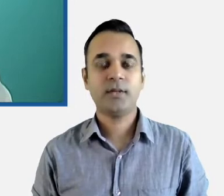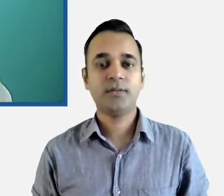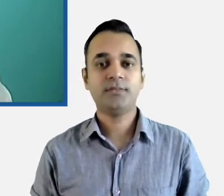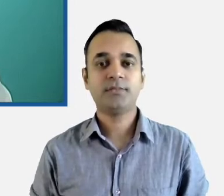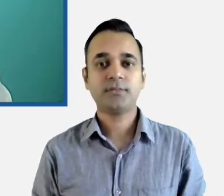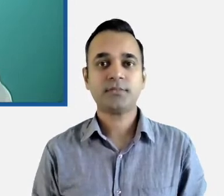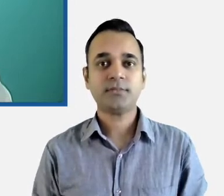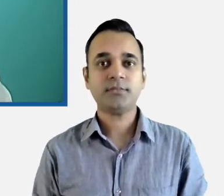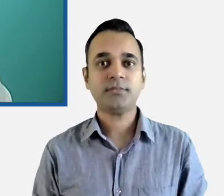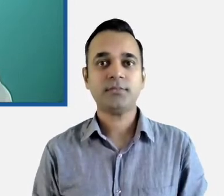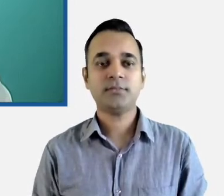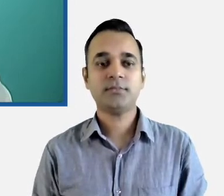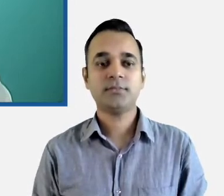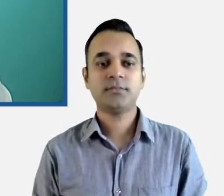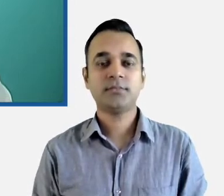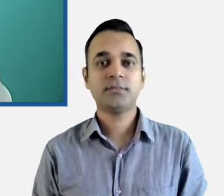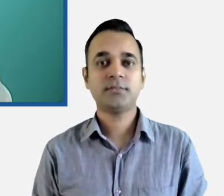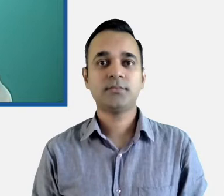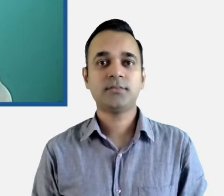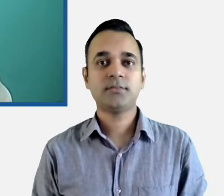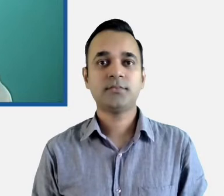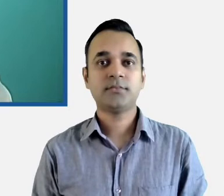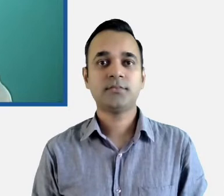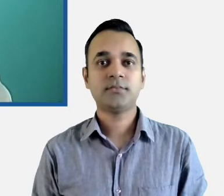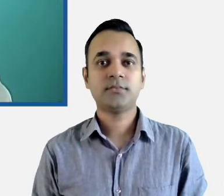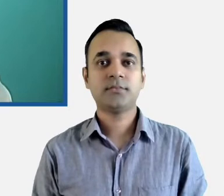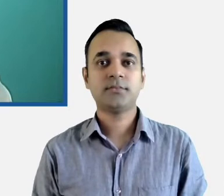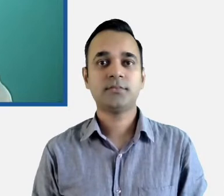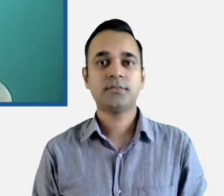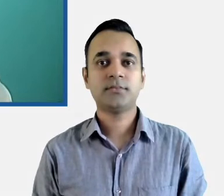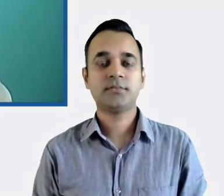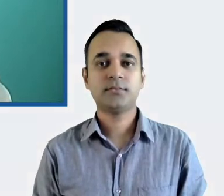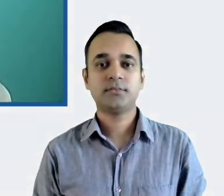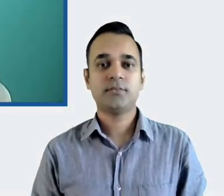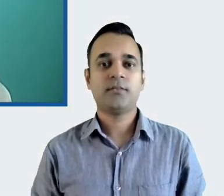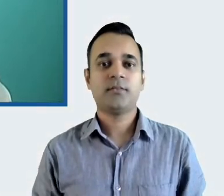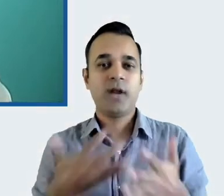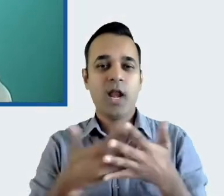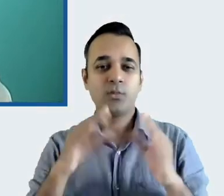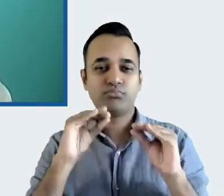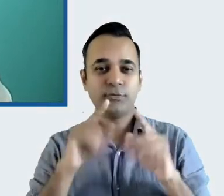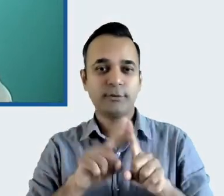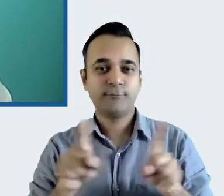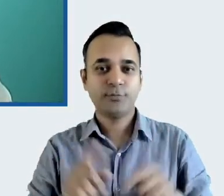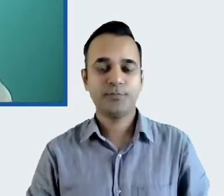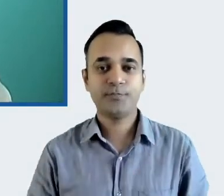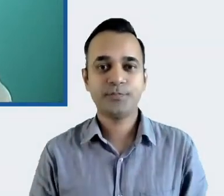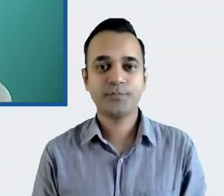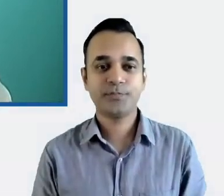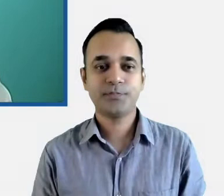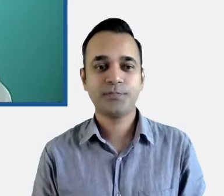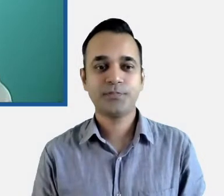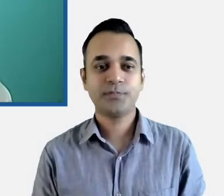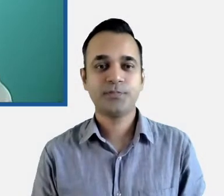Chacon. Mr. Lopez is the mayor of Cubano Town in Costa Rica. Welcome, sir, and I turn the presentation over to you